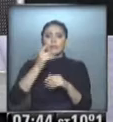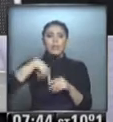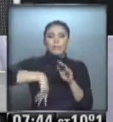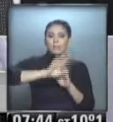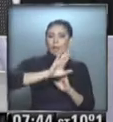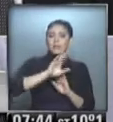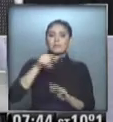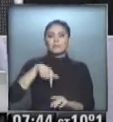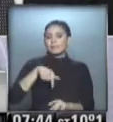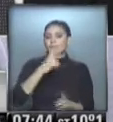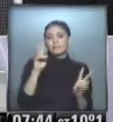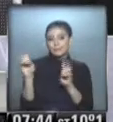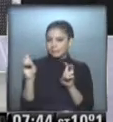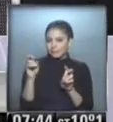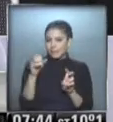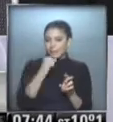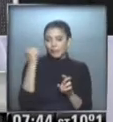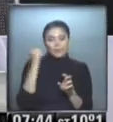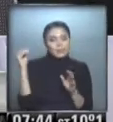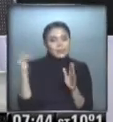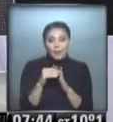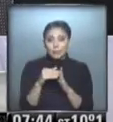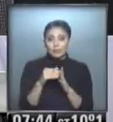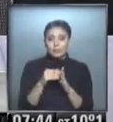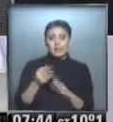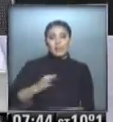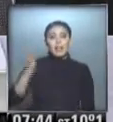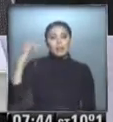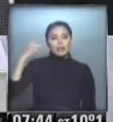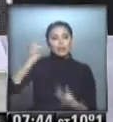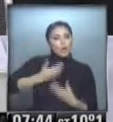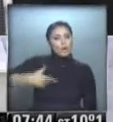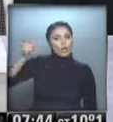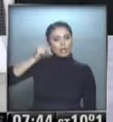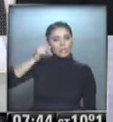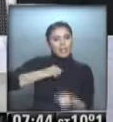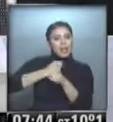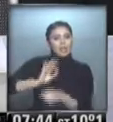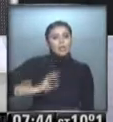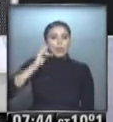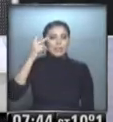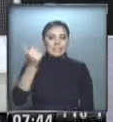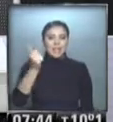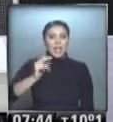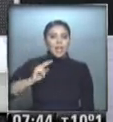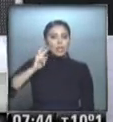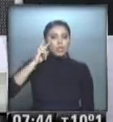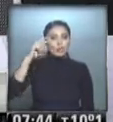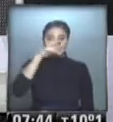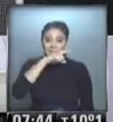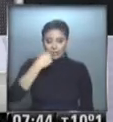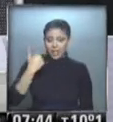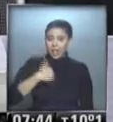que fue una de las claves diría de los primeros años del kirchnerismo hasta el 2006 2007 argentina